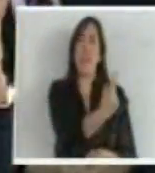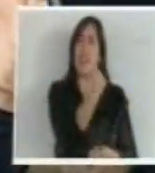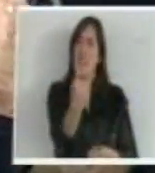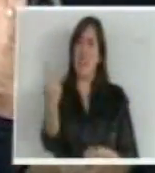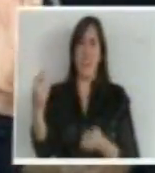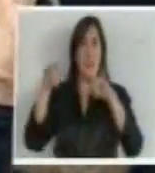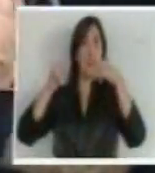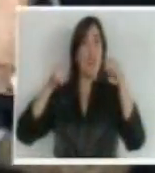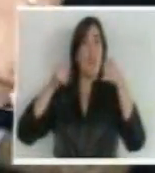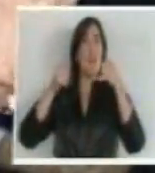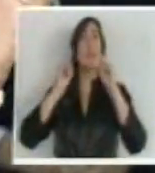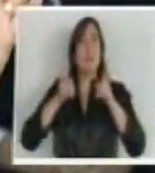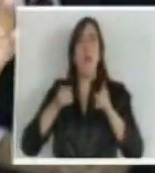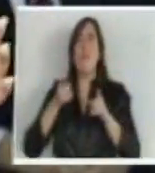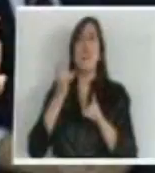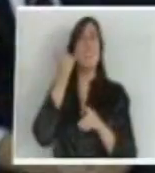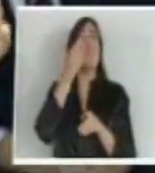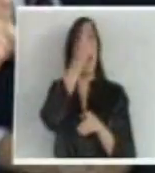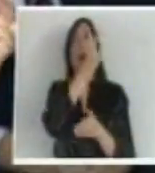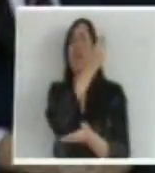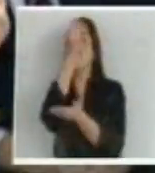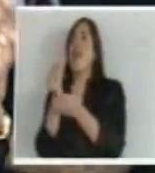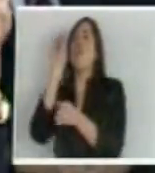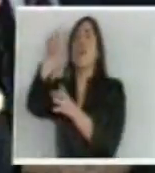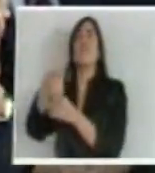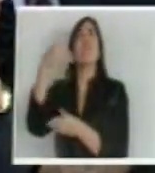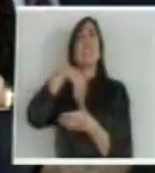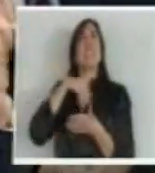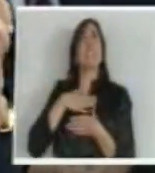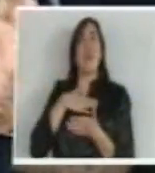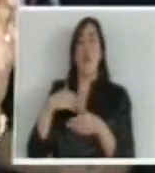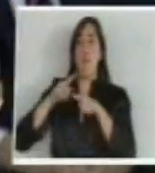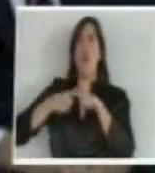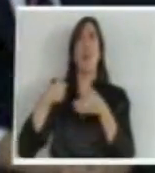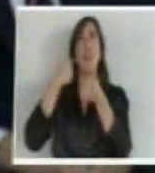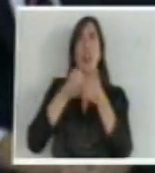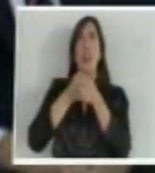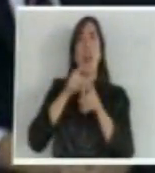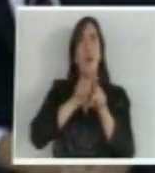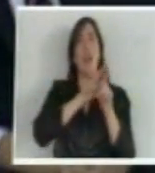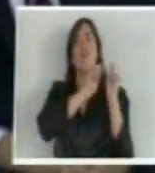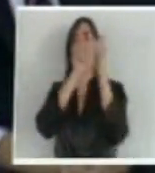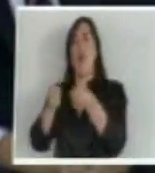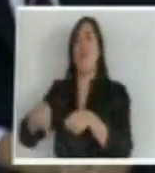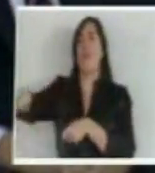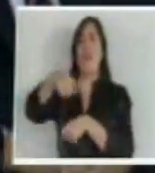en cada joven también vive él, en cada joven que se incorpora a la política, él se animó, les decía.